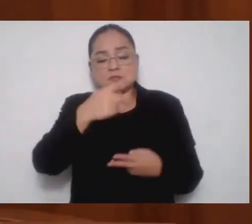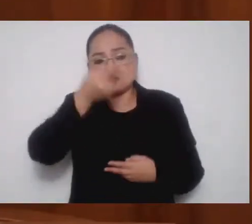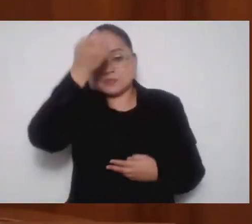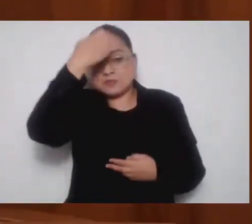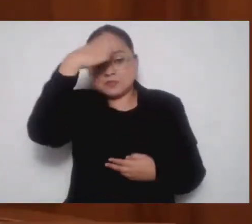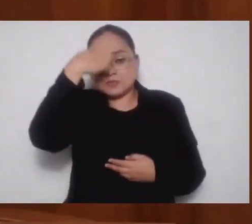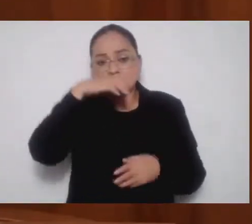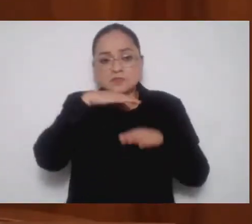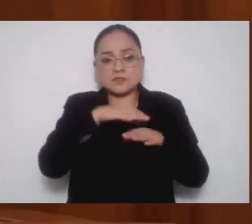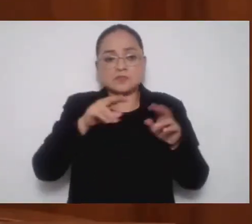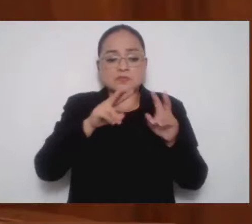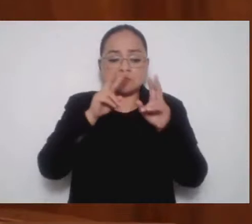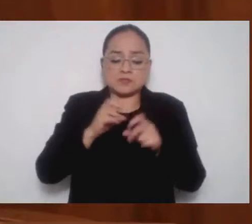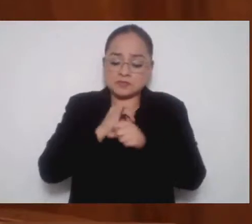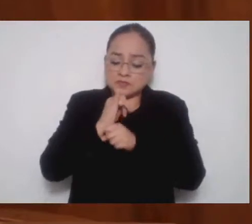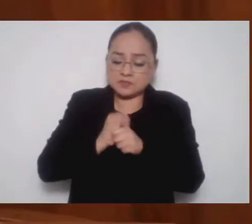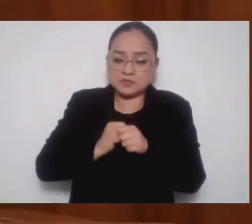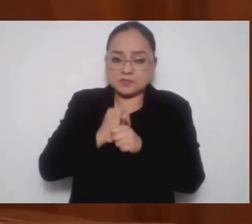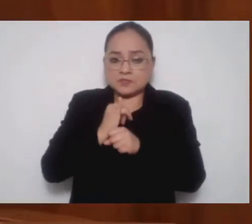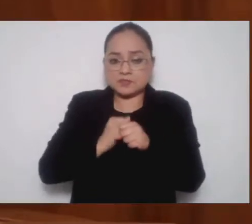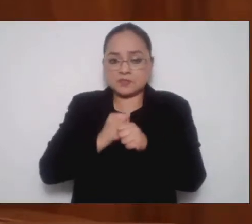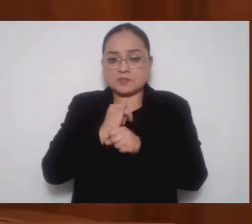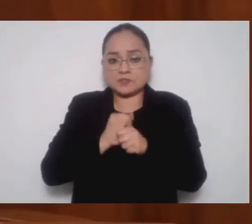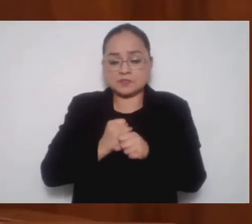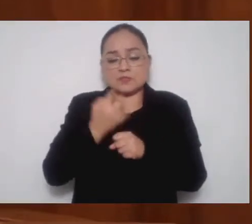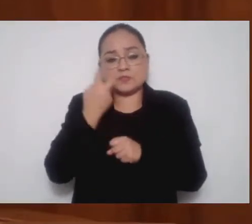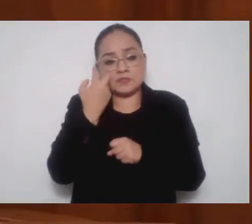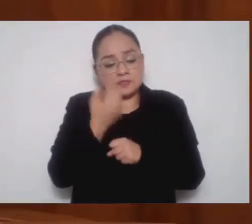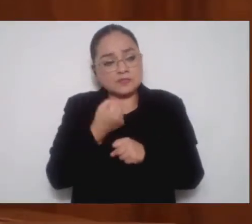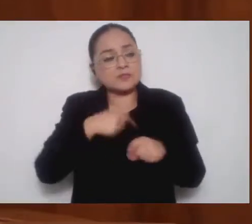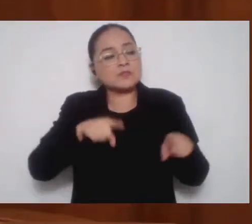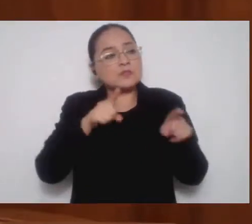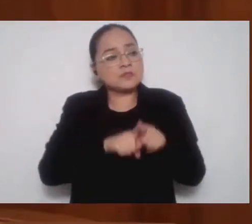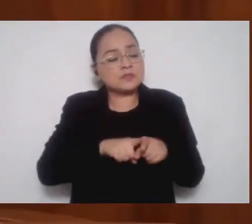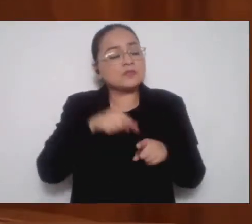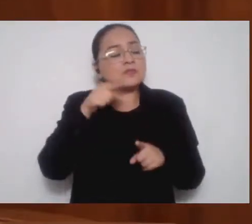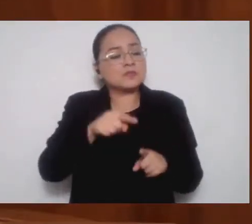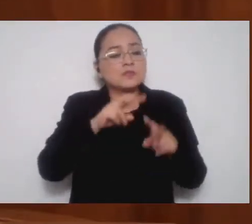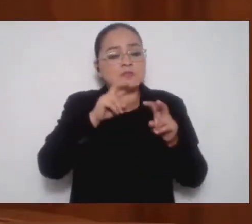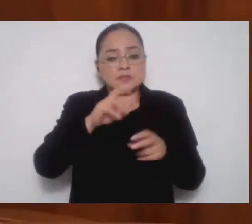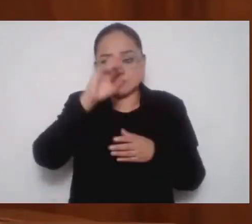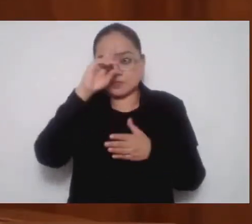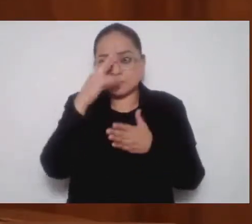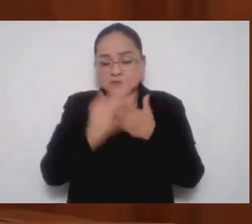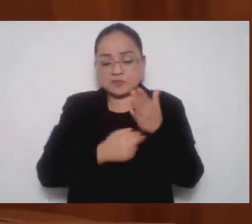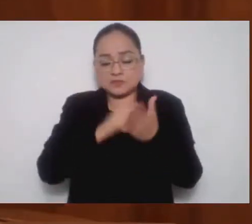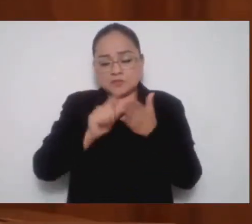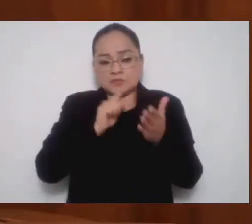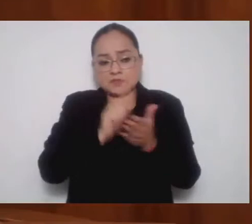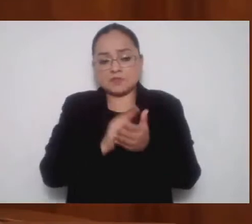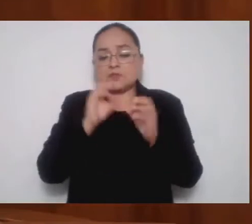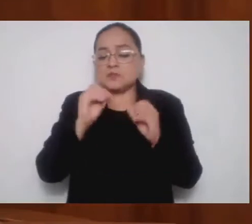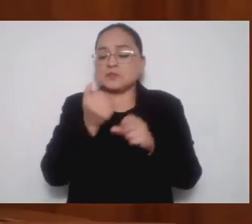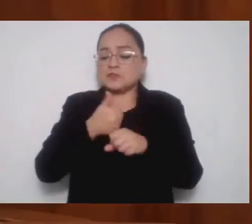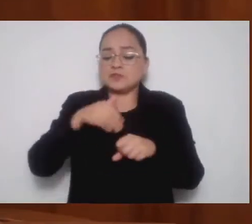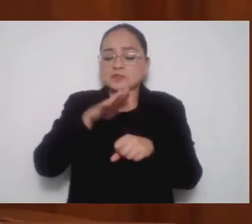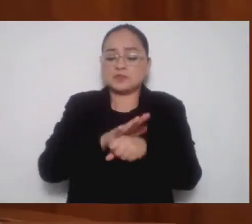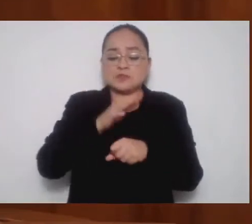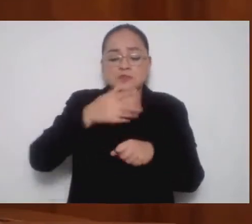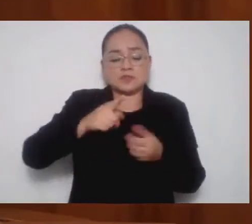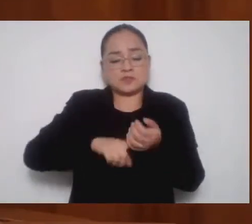experiencia en materia de investigación y persecución de delitos y de administración